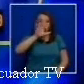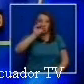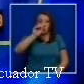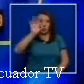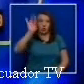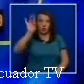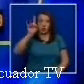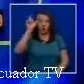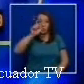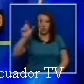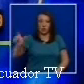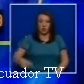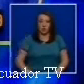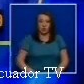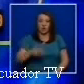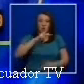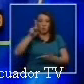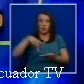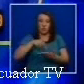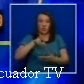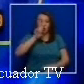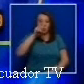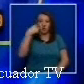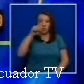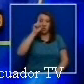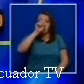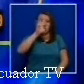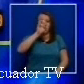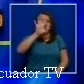3.142.308 pobladores, Pichincha, con